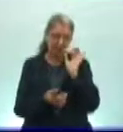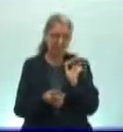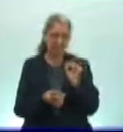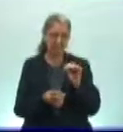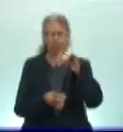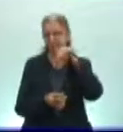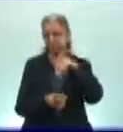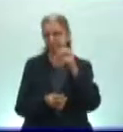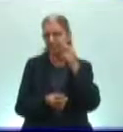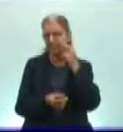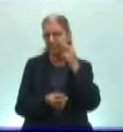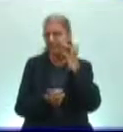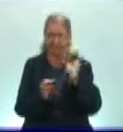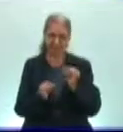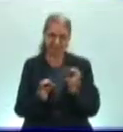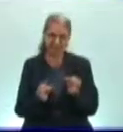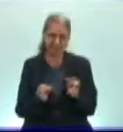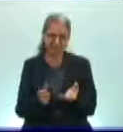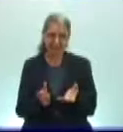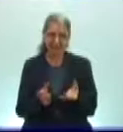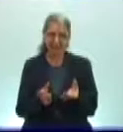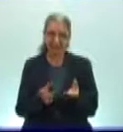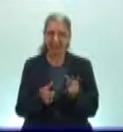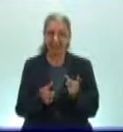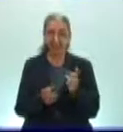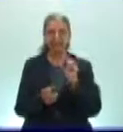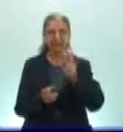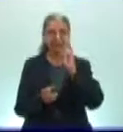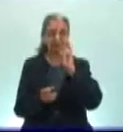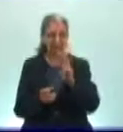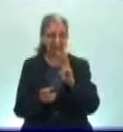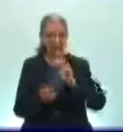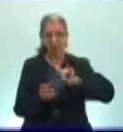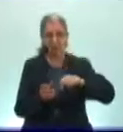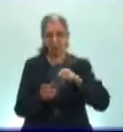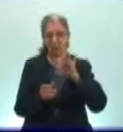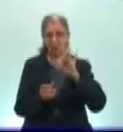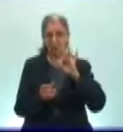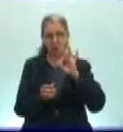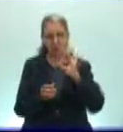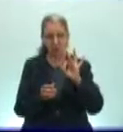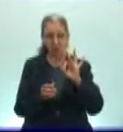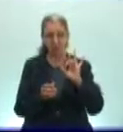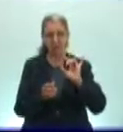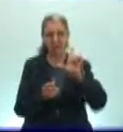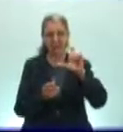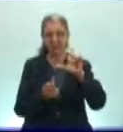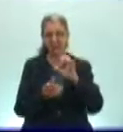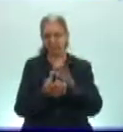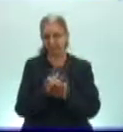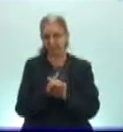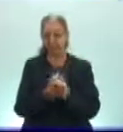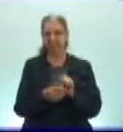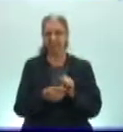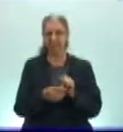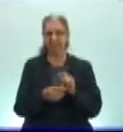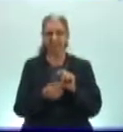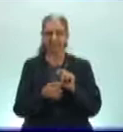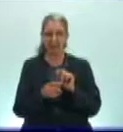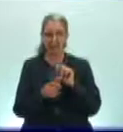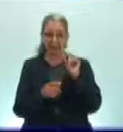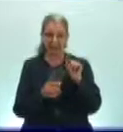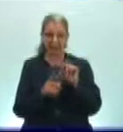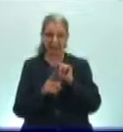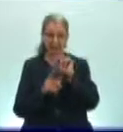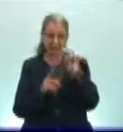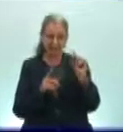conocen, que su diámetro es 3,8 centímetros y la longitud del borde de esa moneda es